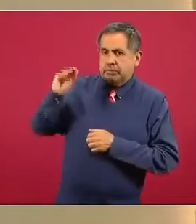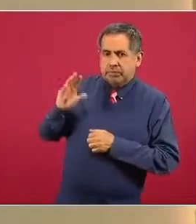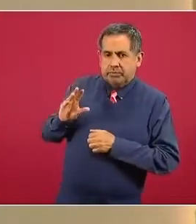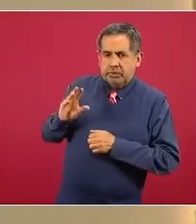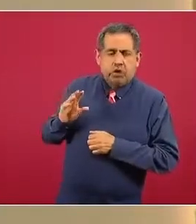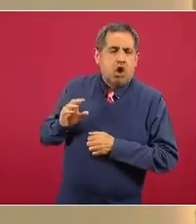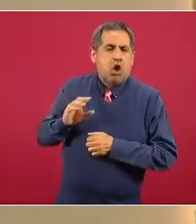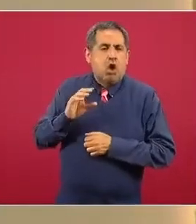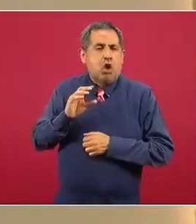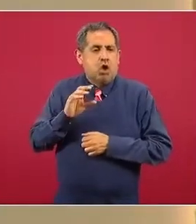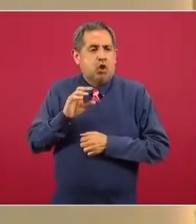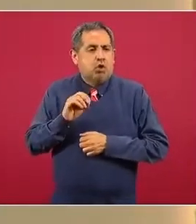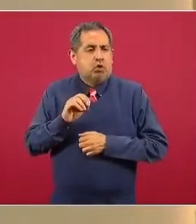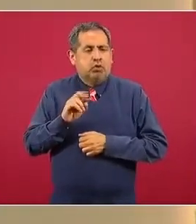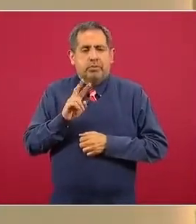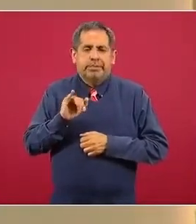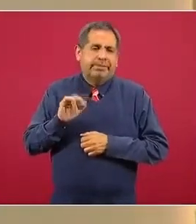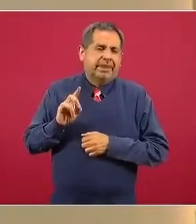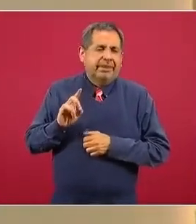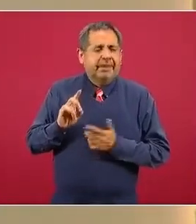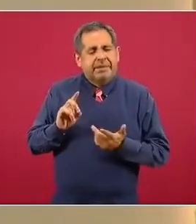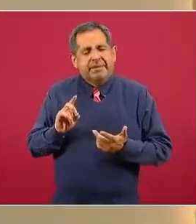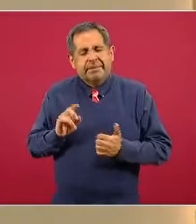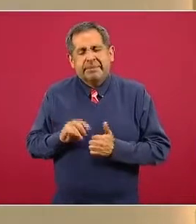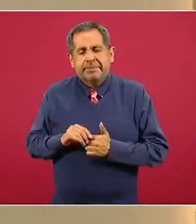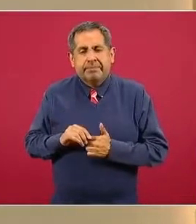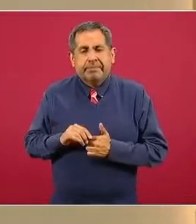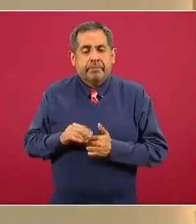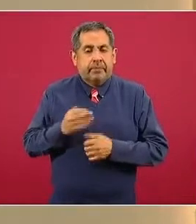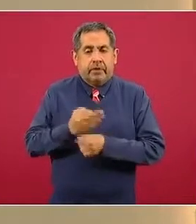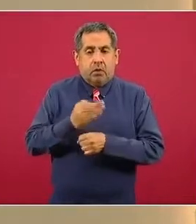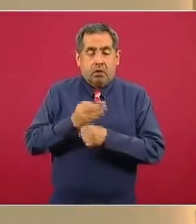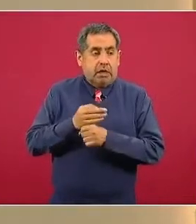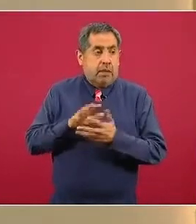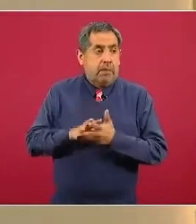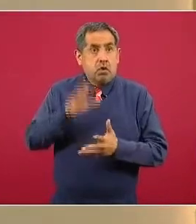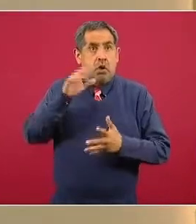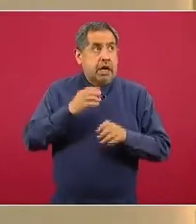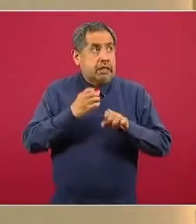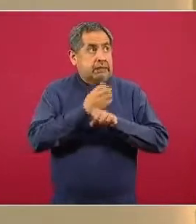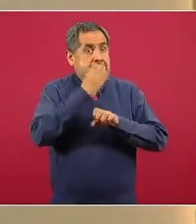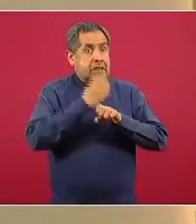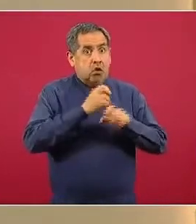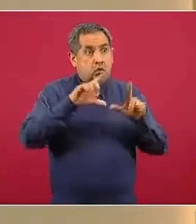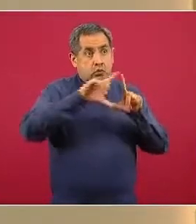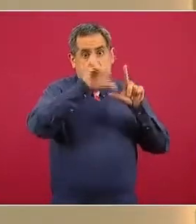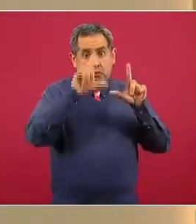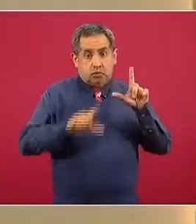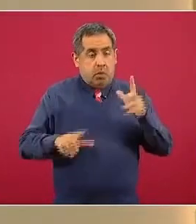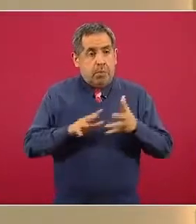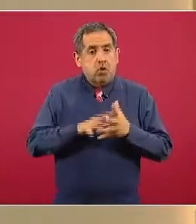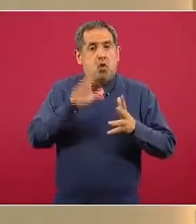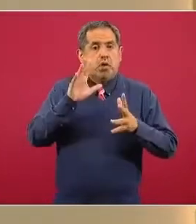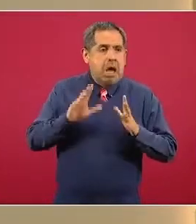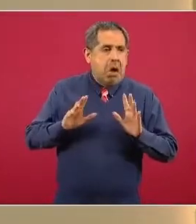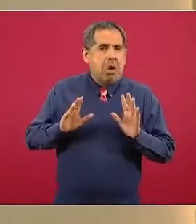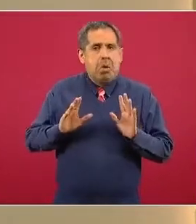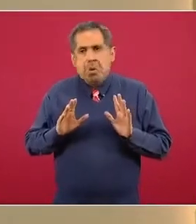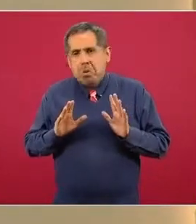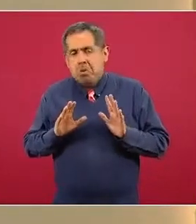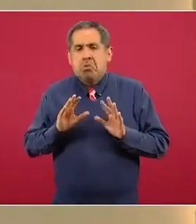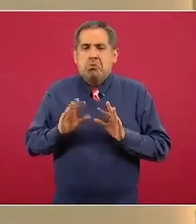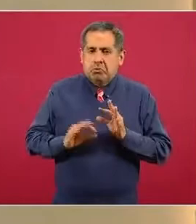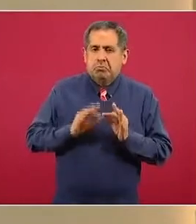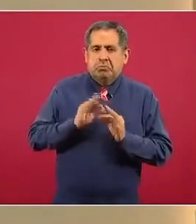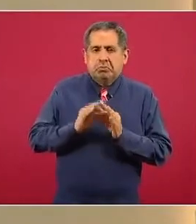riesgo COVID, que hasta el momento en la todavía mayoría de las entidades federativas ha permitido cumplir con el